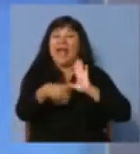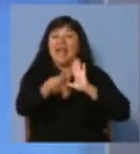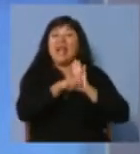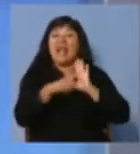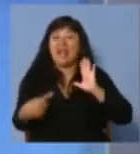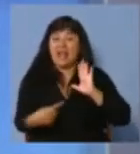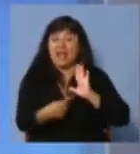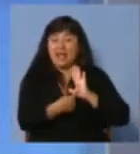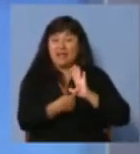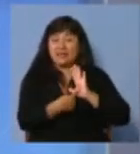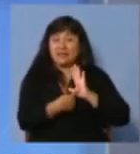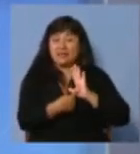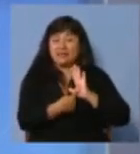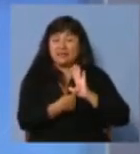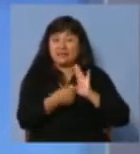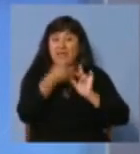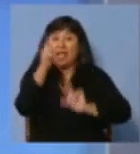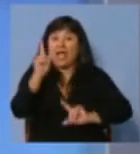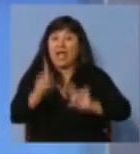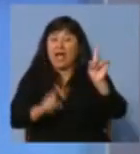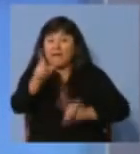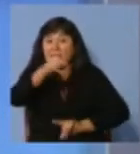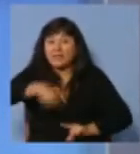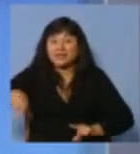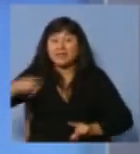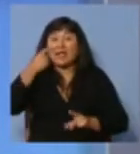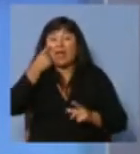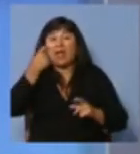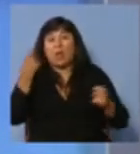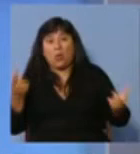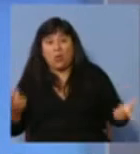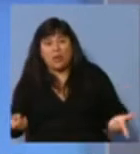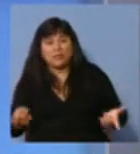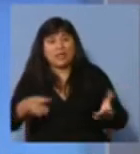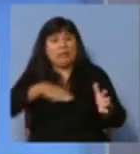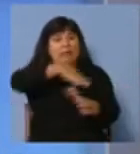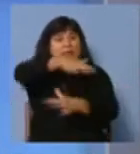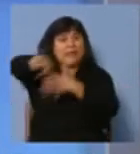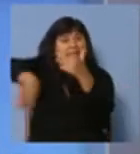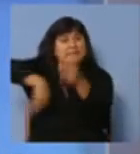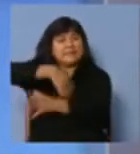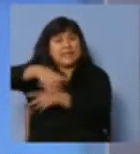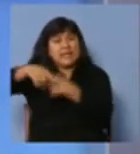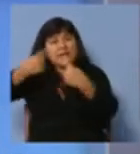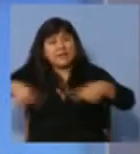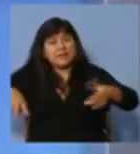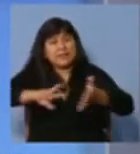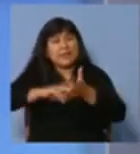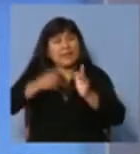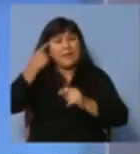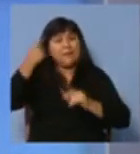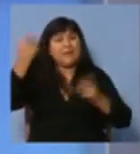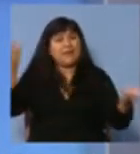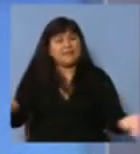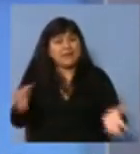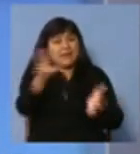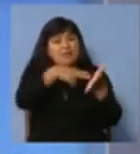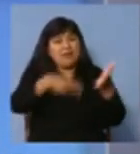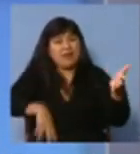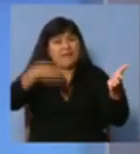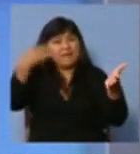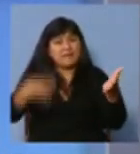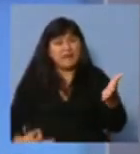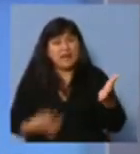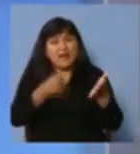se tergiversa o no se le bien o se prenden de quizá algunas conductas que se uno puede